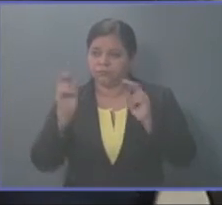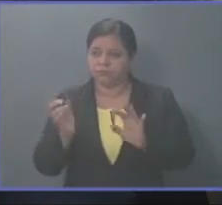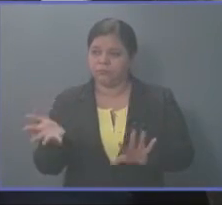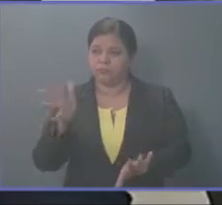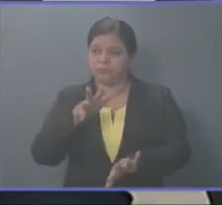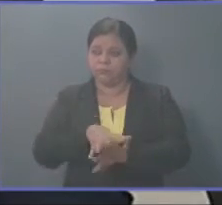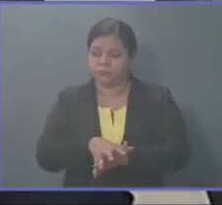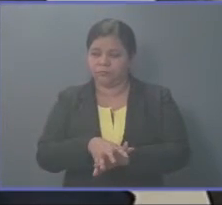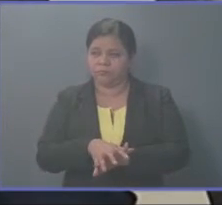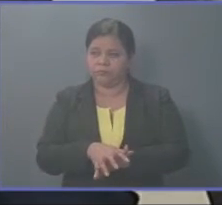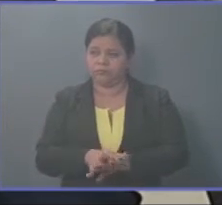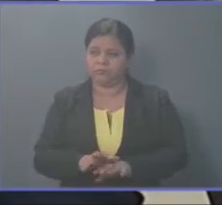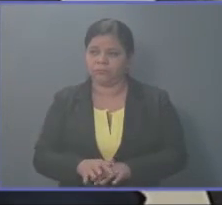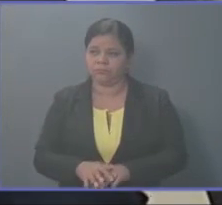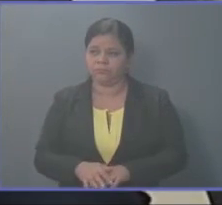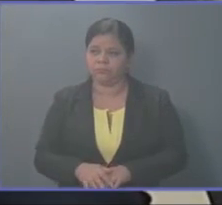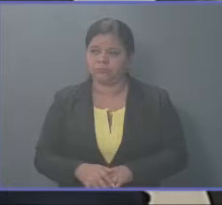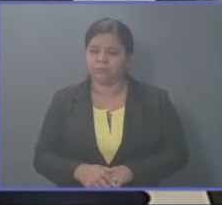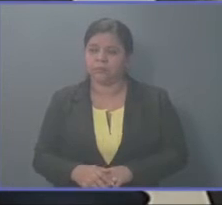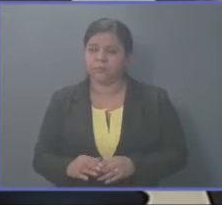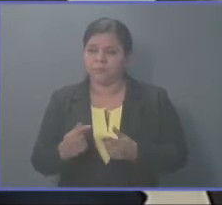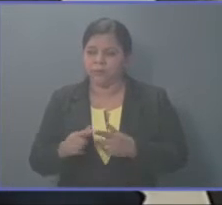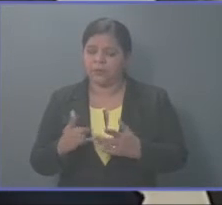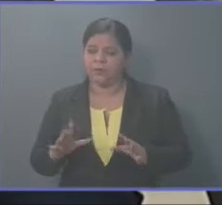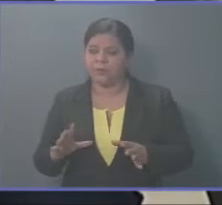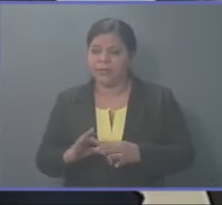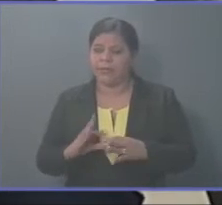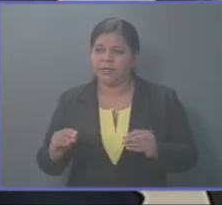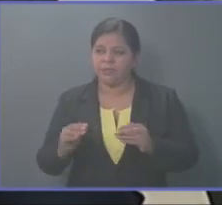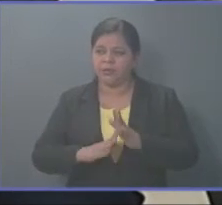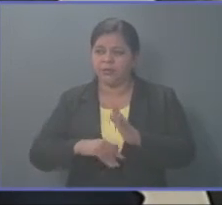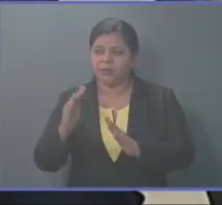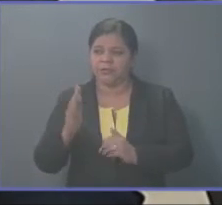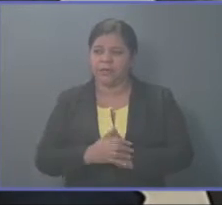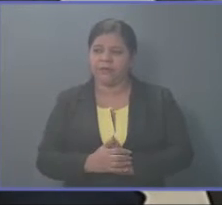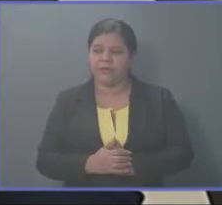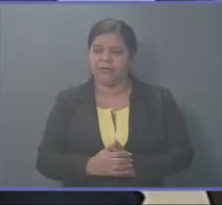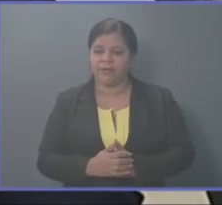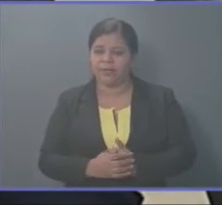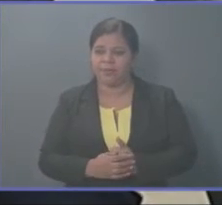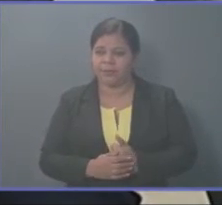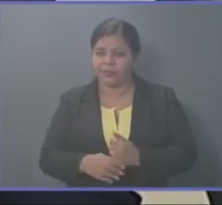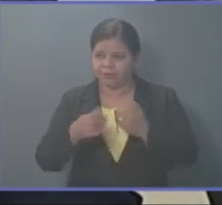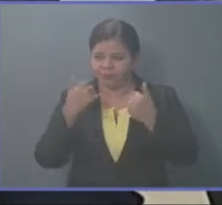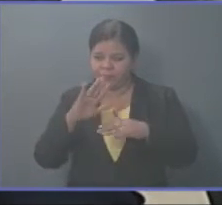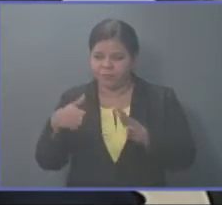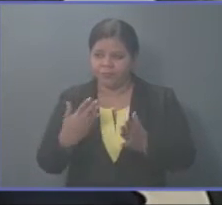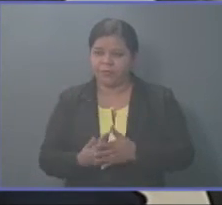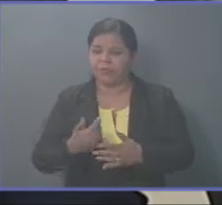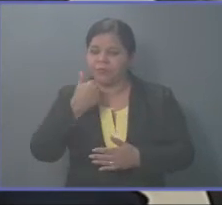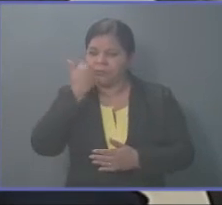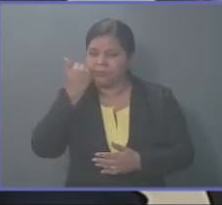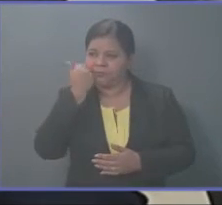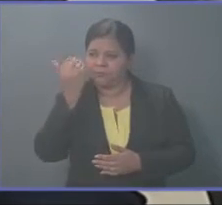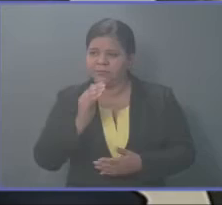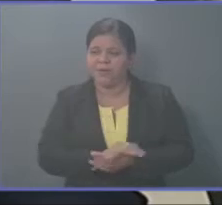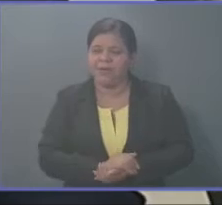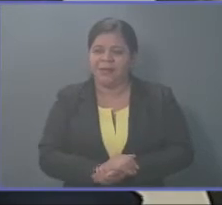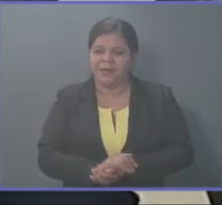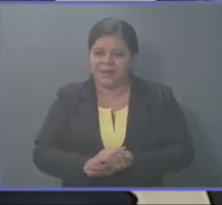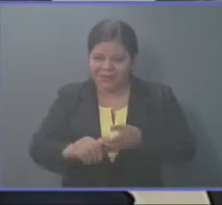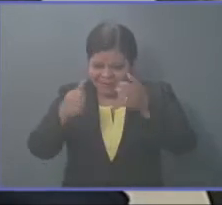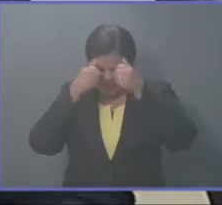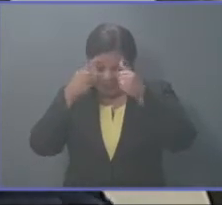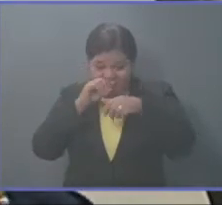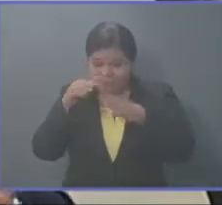integración. Nosotros hemos visto en las vidas de estos jóvenes de cómo se ha venido